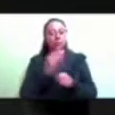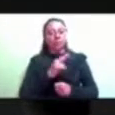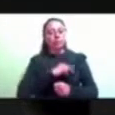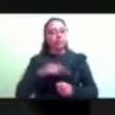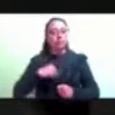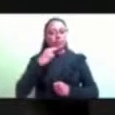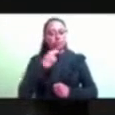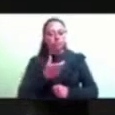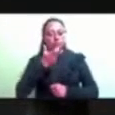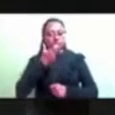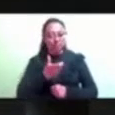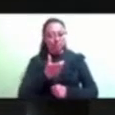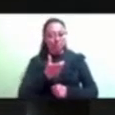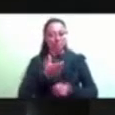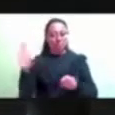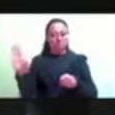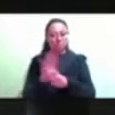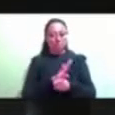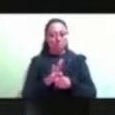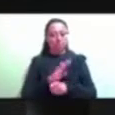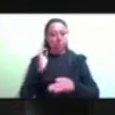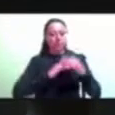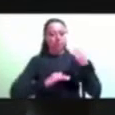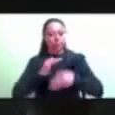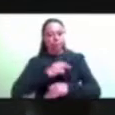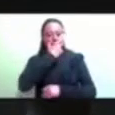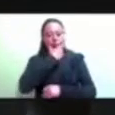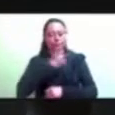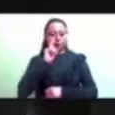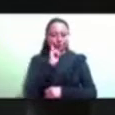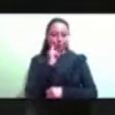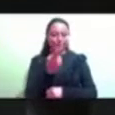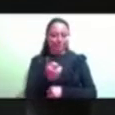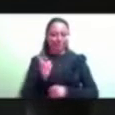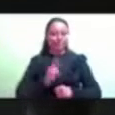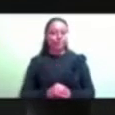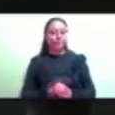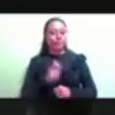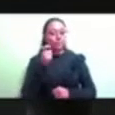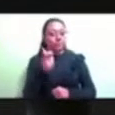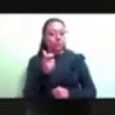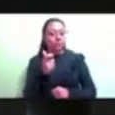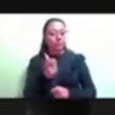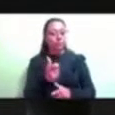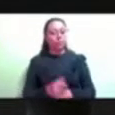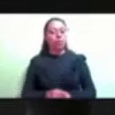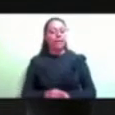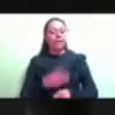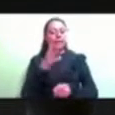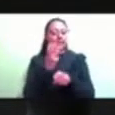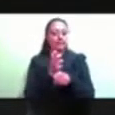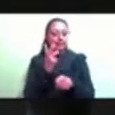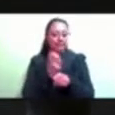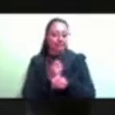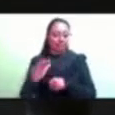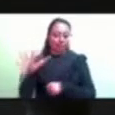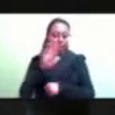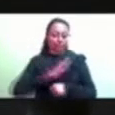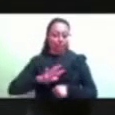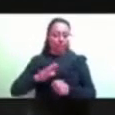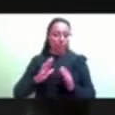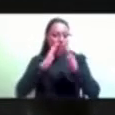seguridad, recuperación de espacios públicos, atención a la ciudadanía, cultura, así como la prevención de la violencia contra las